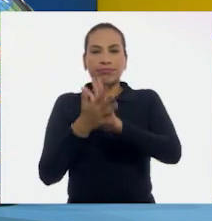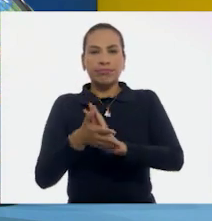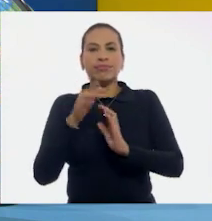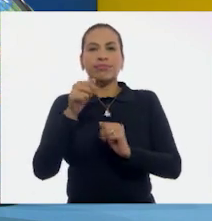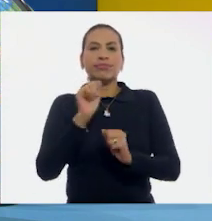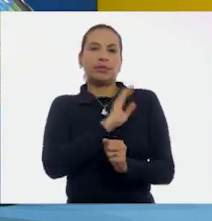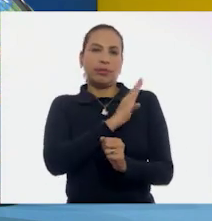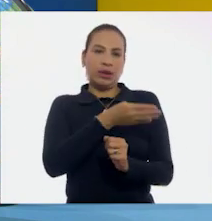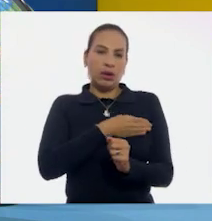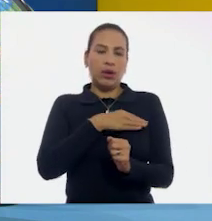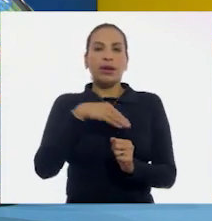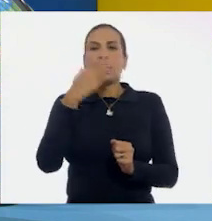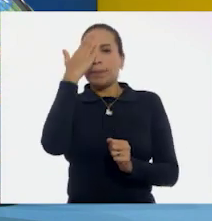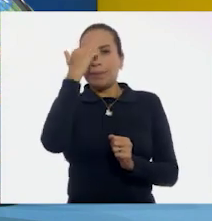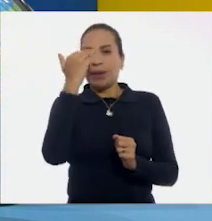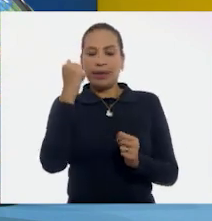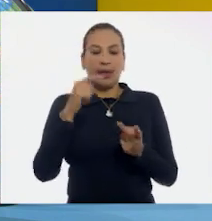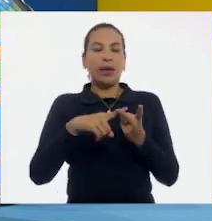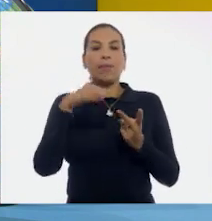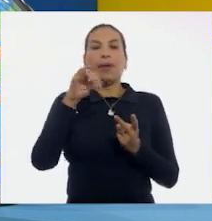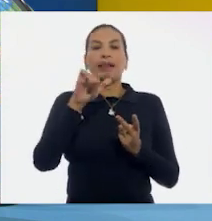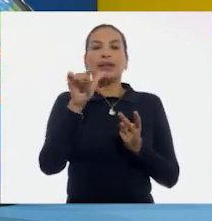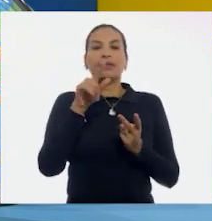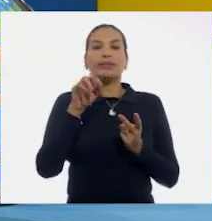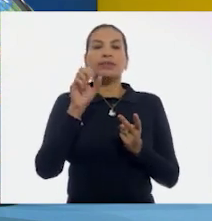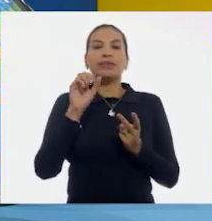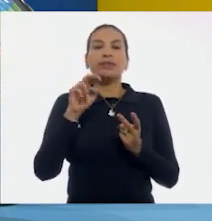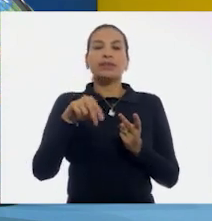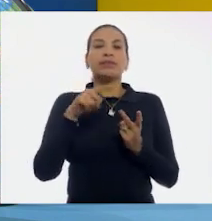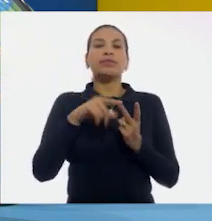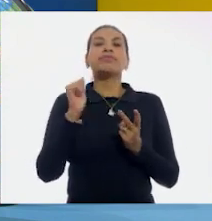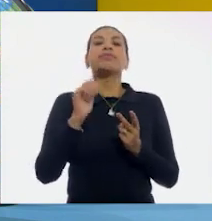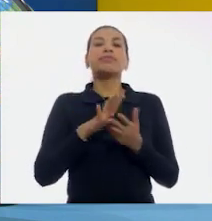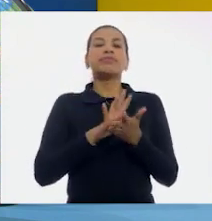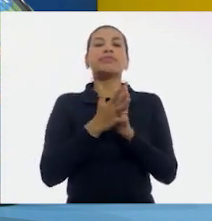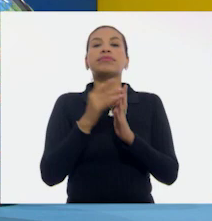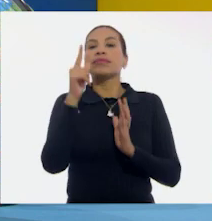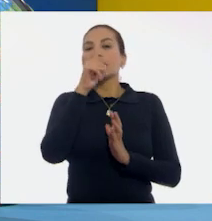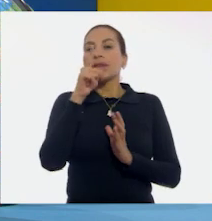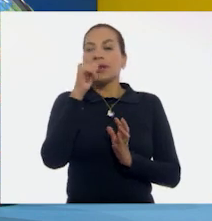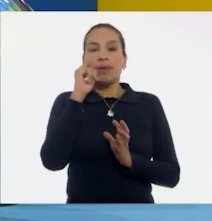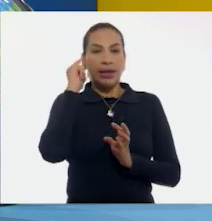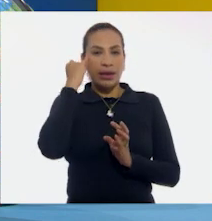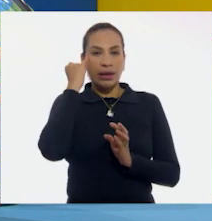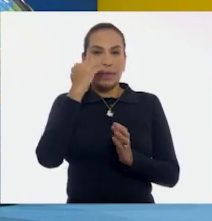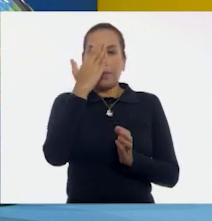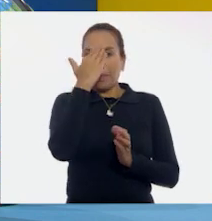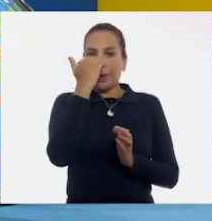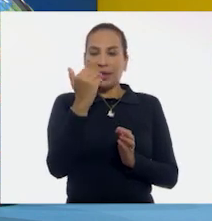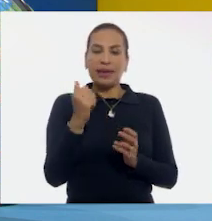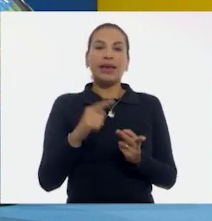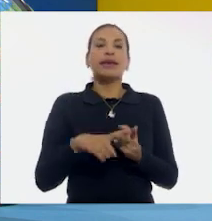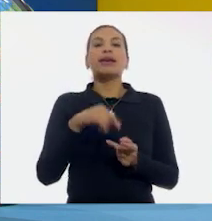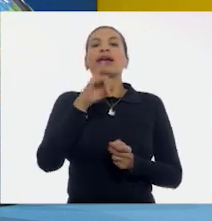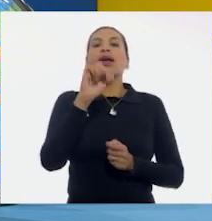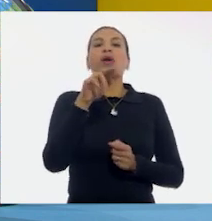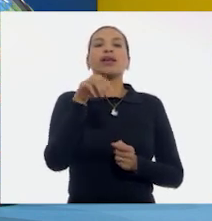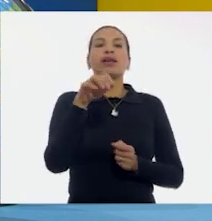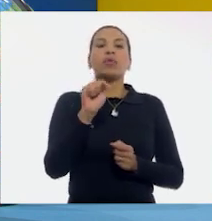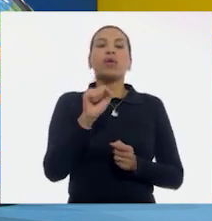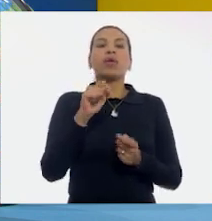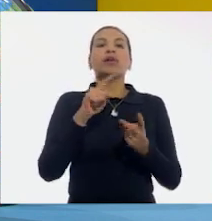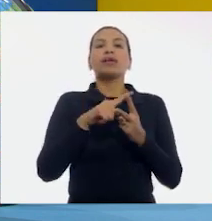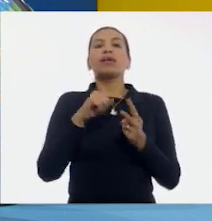maya. Y por su parte, Malintzin lo que hacía era traducir de las lenguas indígenas al maya y luego Jerónimo de Aguilar del maya